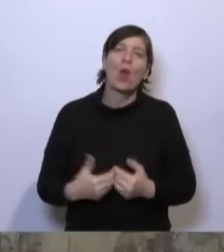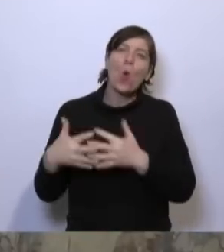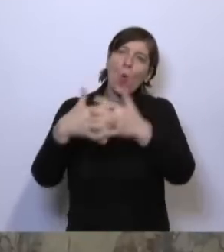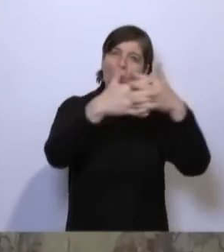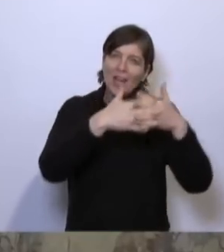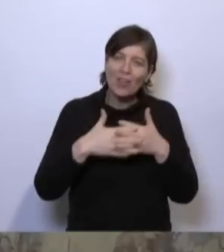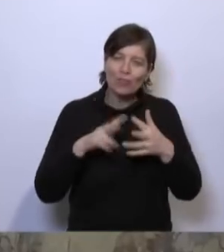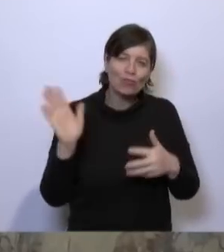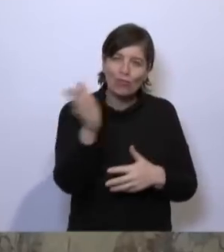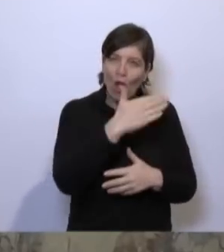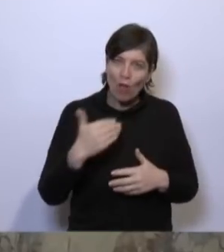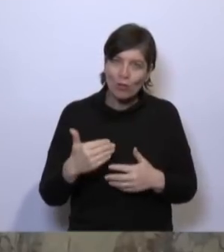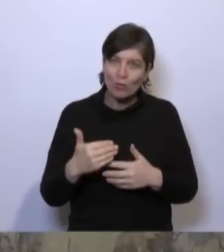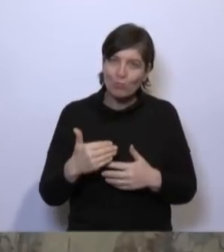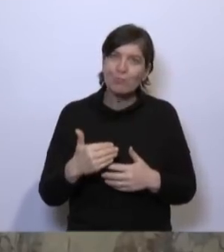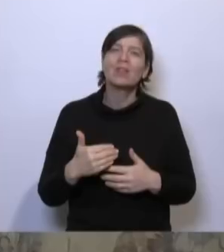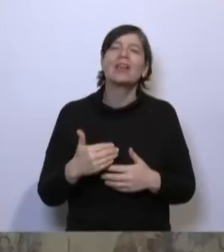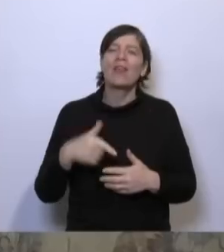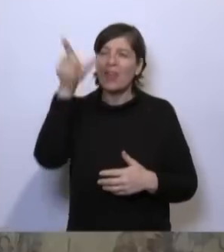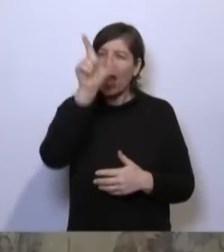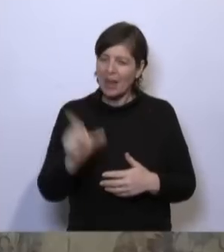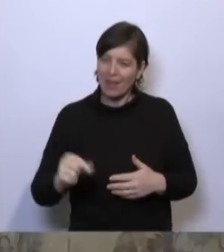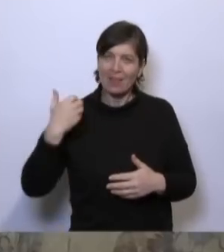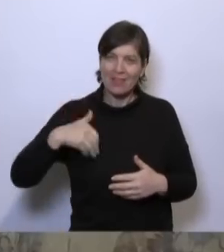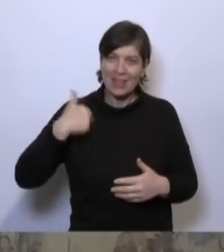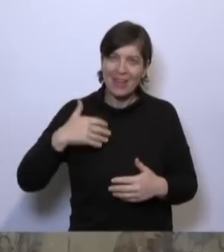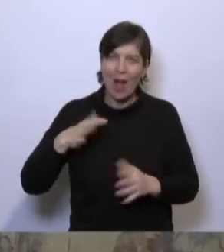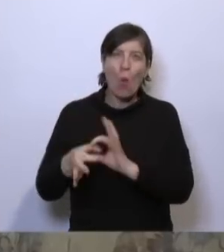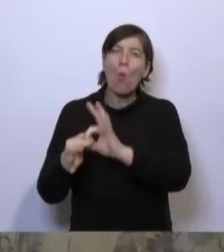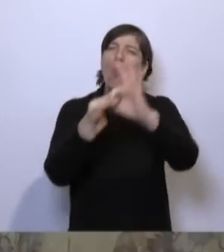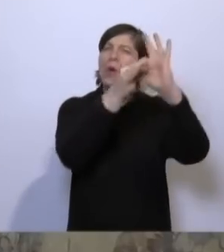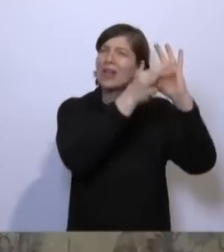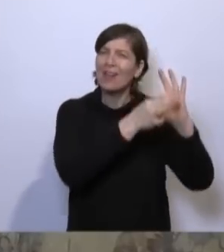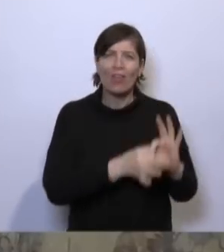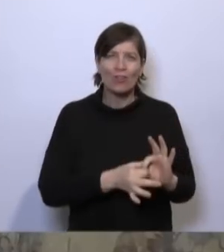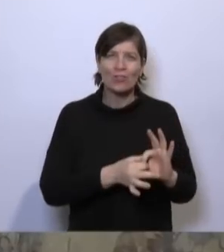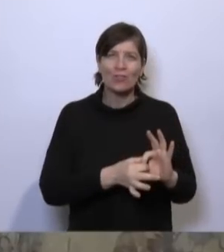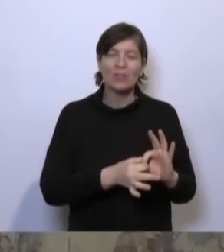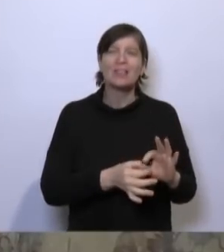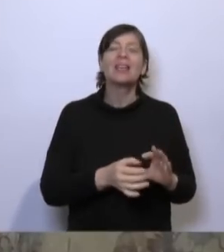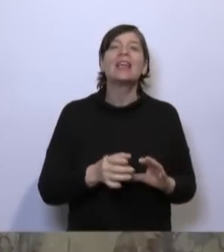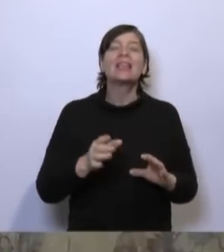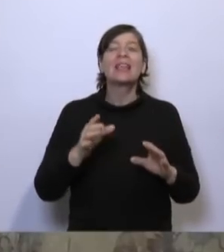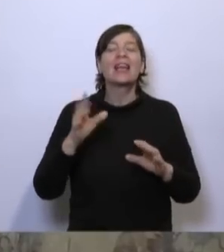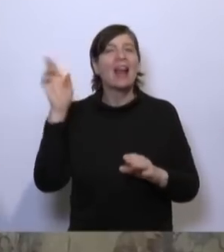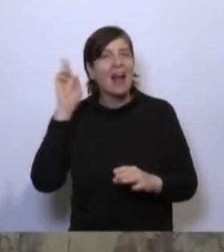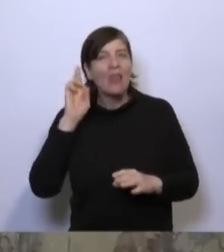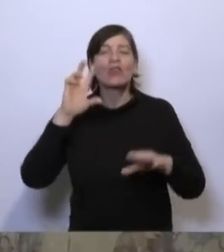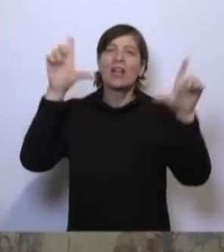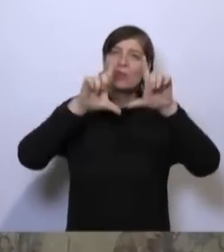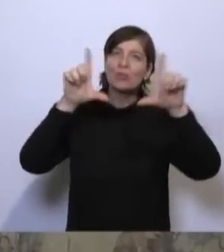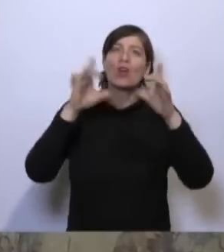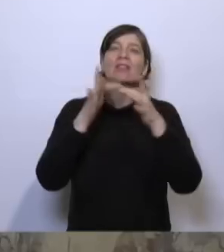Unidos a todos los que a lo largo y a lo ancho del país se unen por medio de radio, de la televisión, las